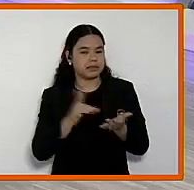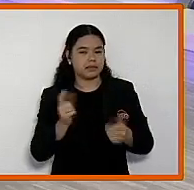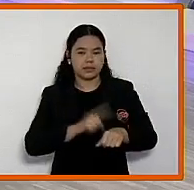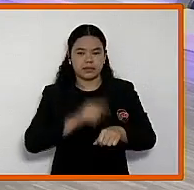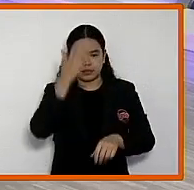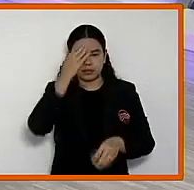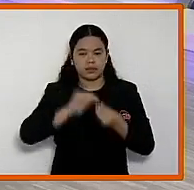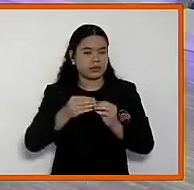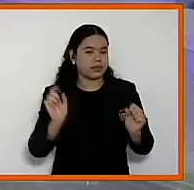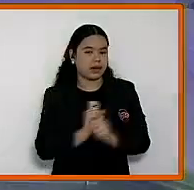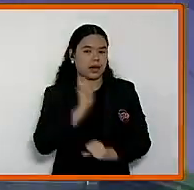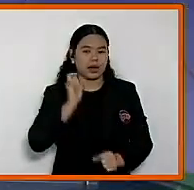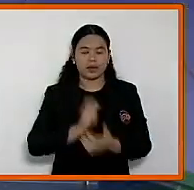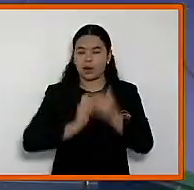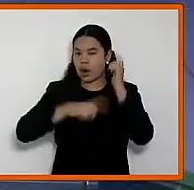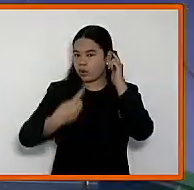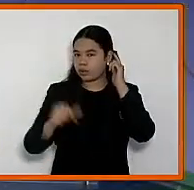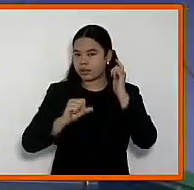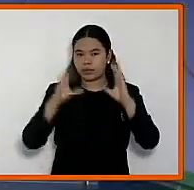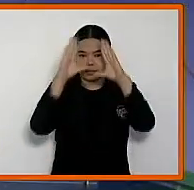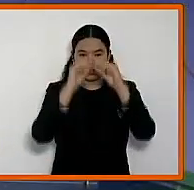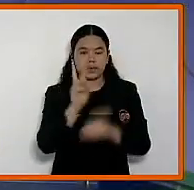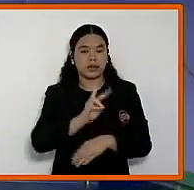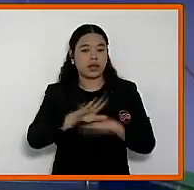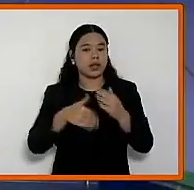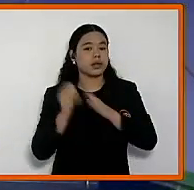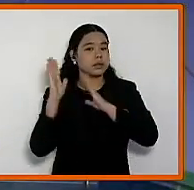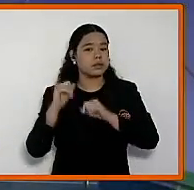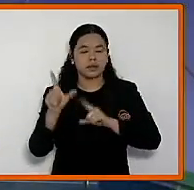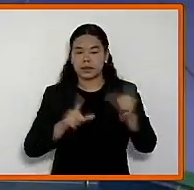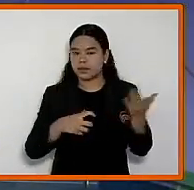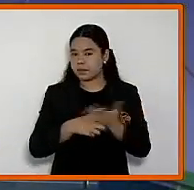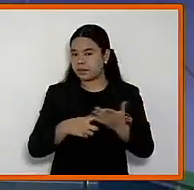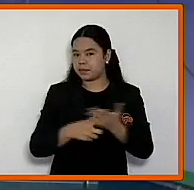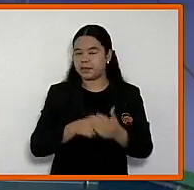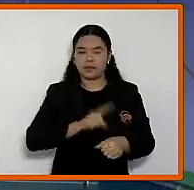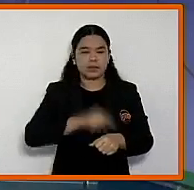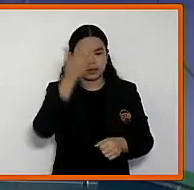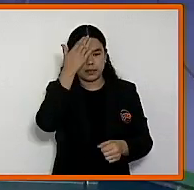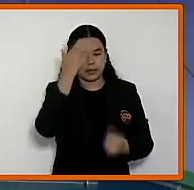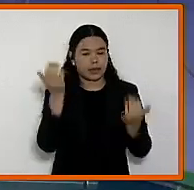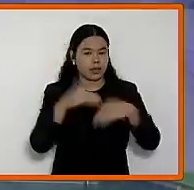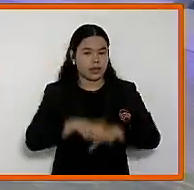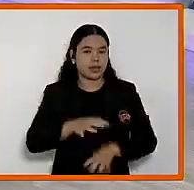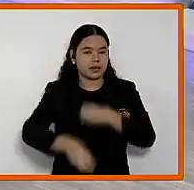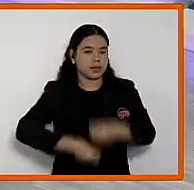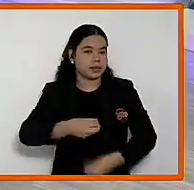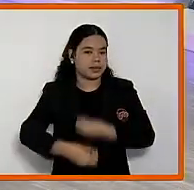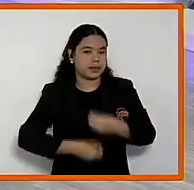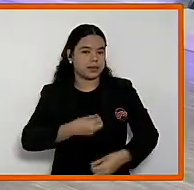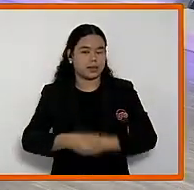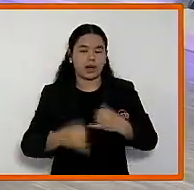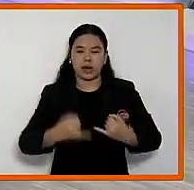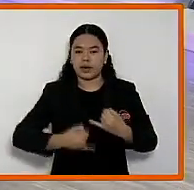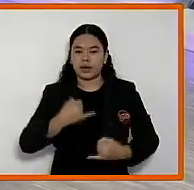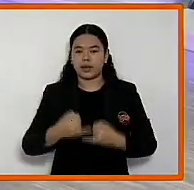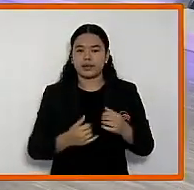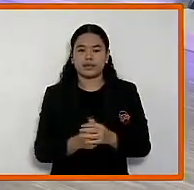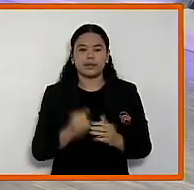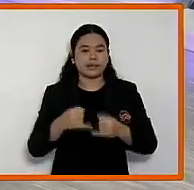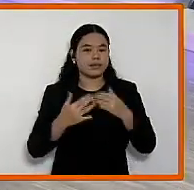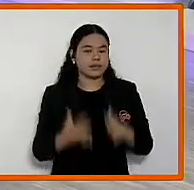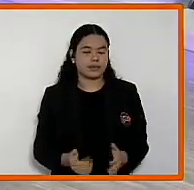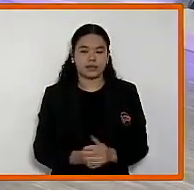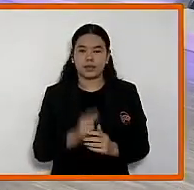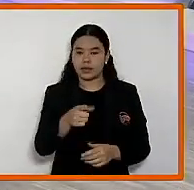número afortunado para Diaria en esta noche de viernes. Así que esperamos que tengas tu boleto en mano porque vamos a incorporar nuestras esferas a nuestro juego. Querido jugador,